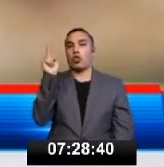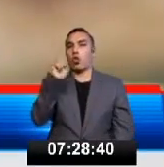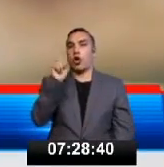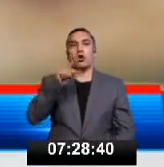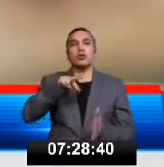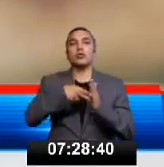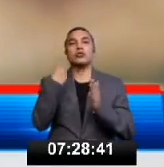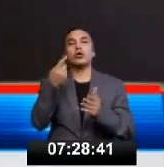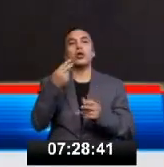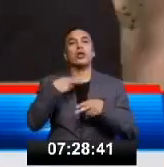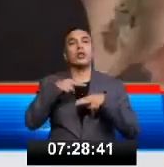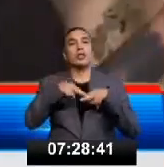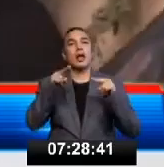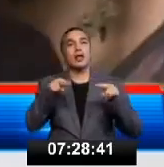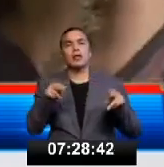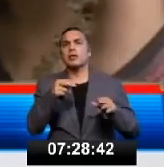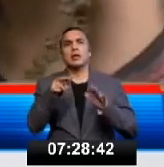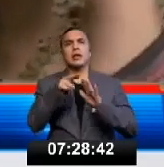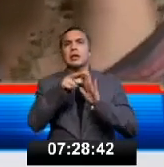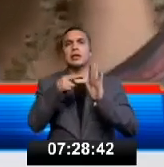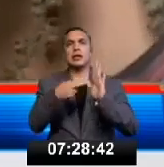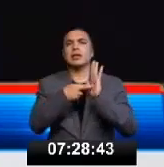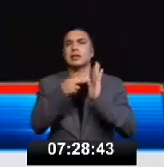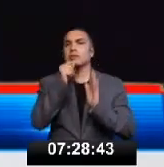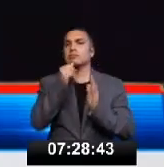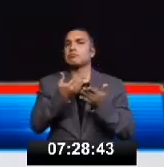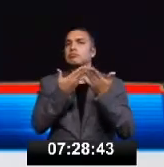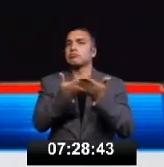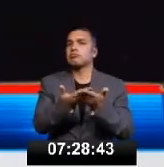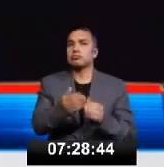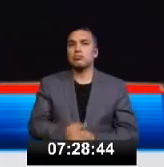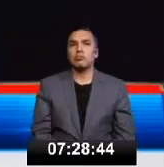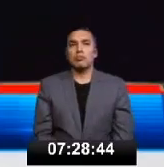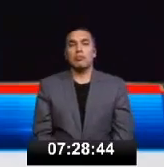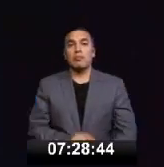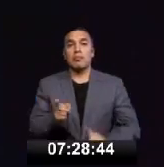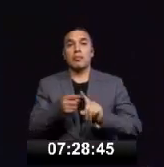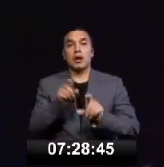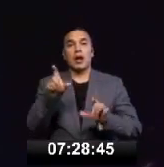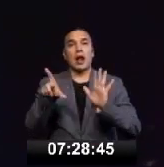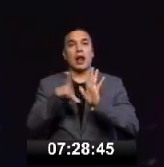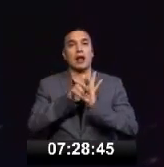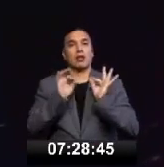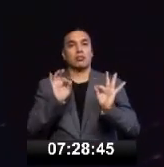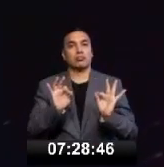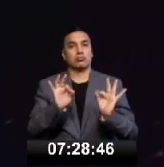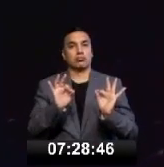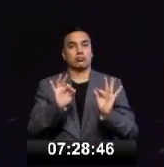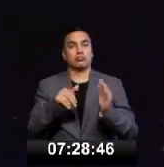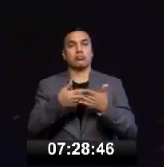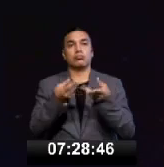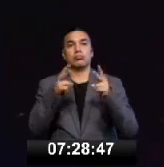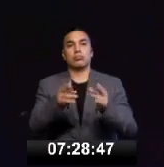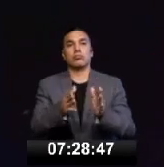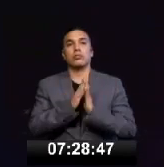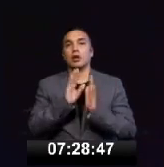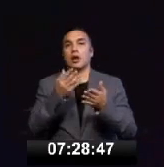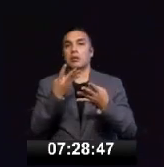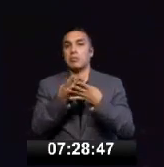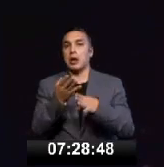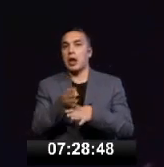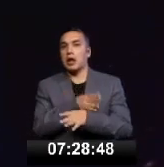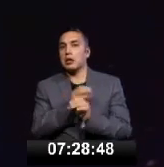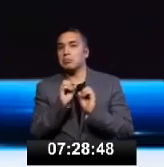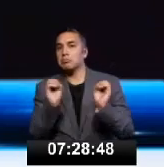no recreativas. ¿Pero qué requisitos deben presentar quienes van a producir? No tienen que ser personerías jurídicas. También se va a exigir antecedentes penales,